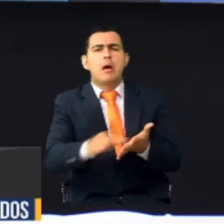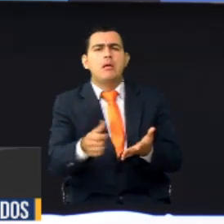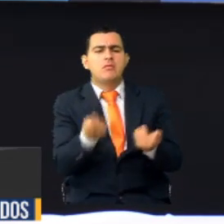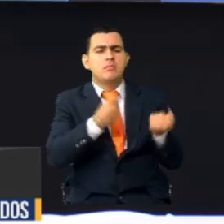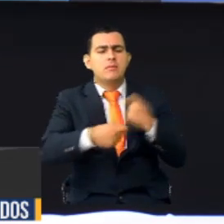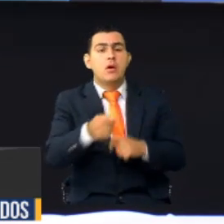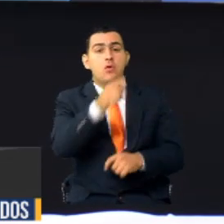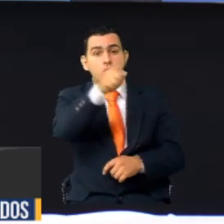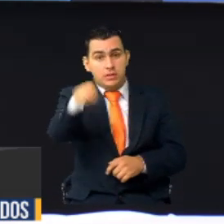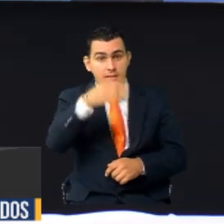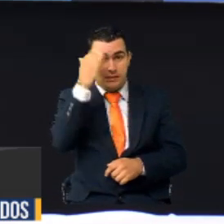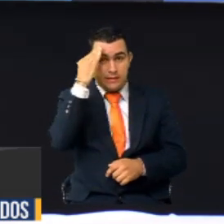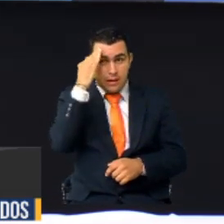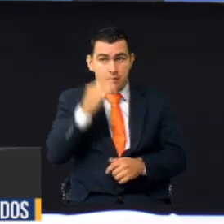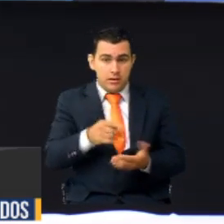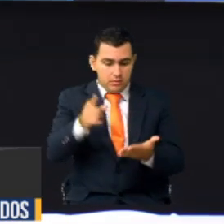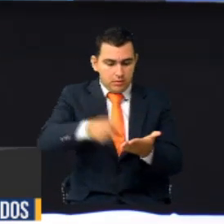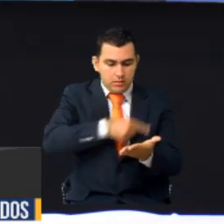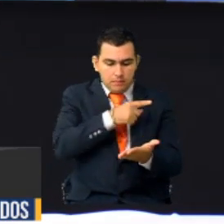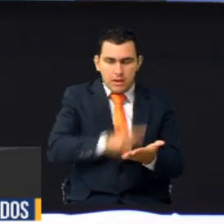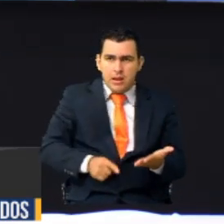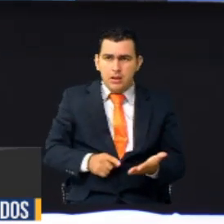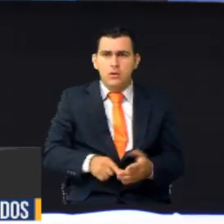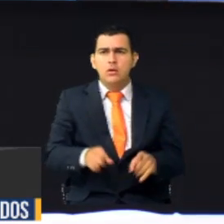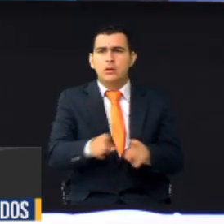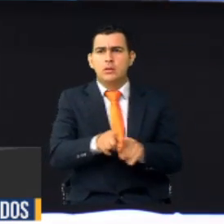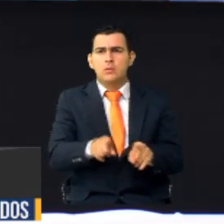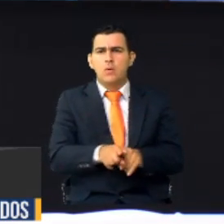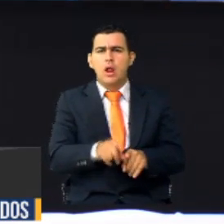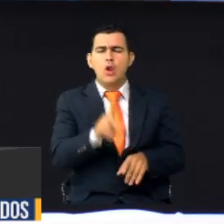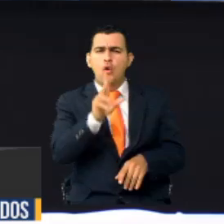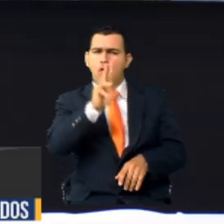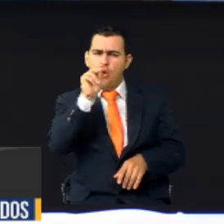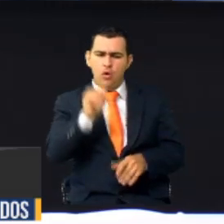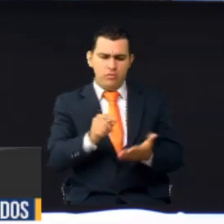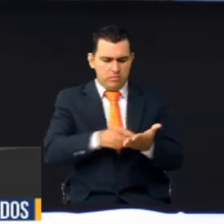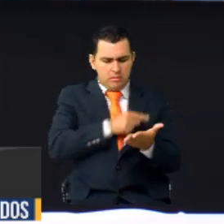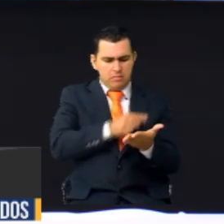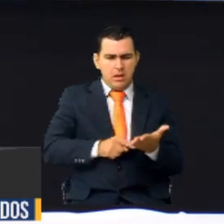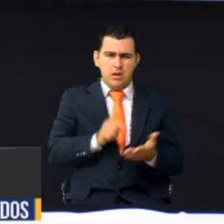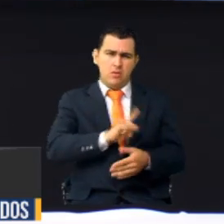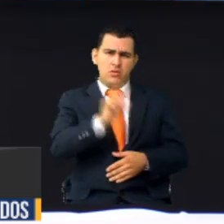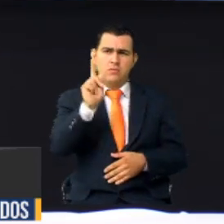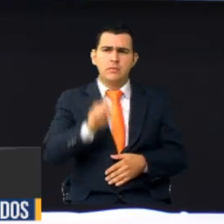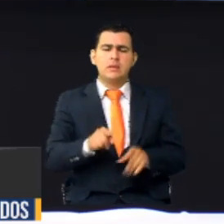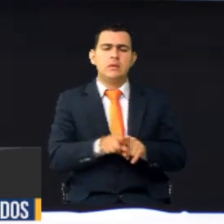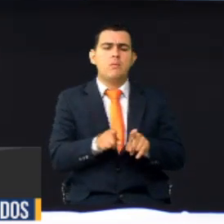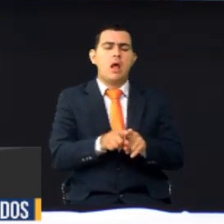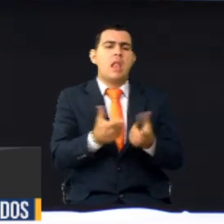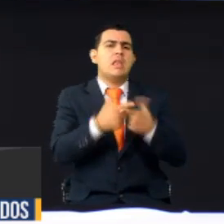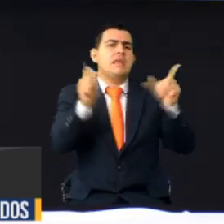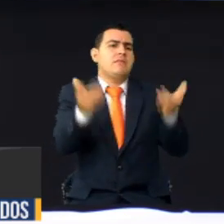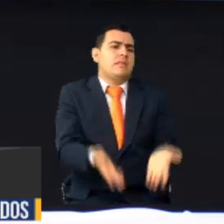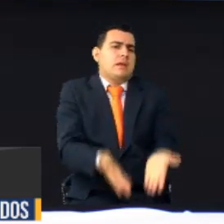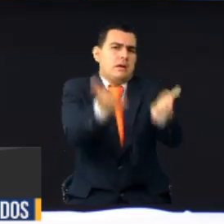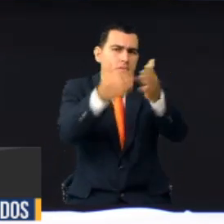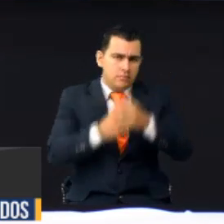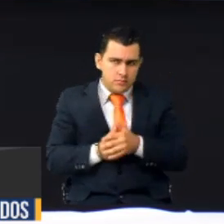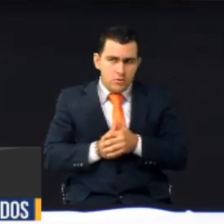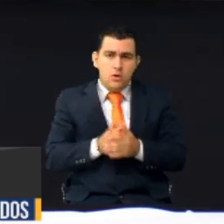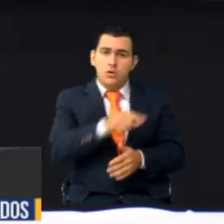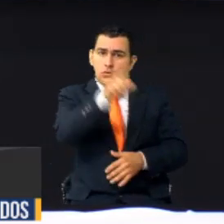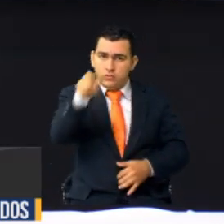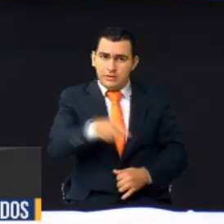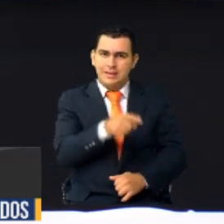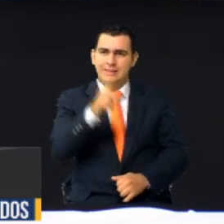salgan a votar. El voto en blanco, el voto nulo, el abstencionismo no es la forma de castigar a los corruptos, es dejarle el camino libre. Quiero invitarlos que salgan a